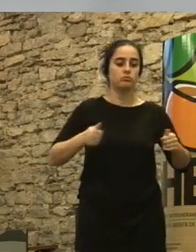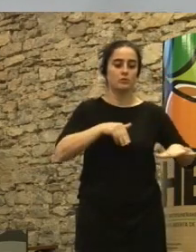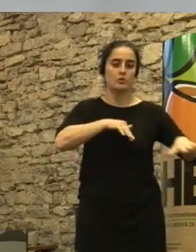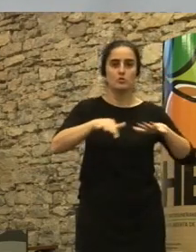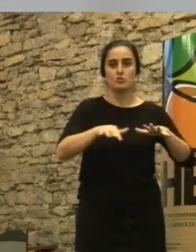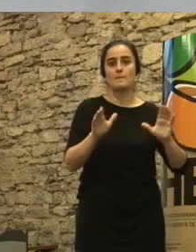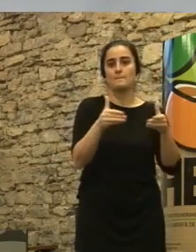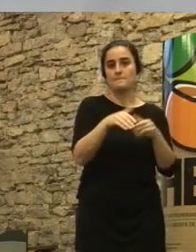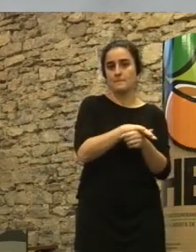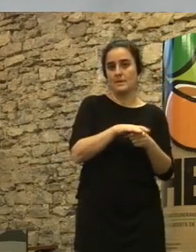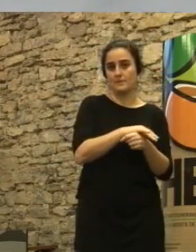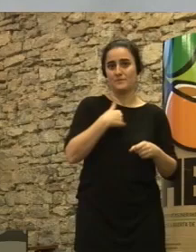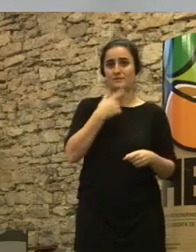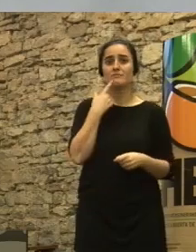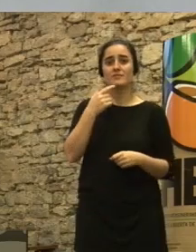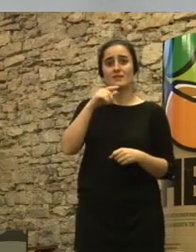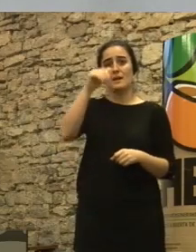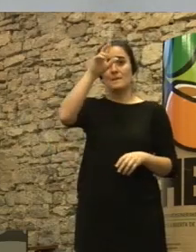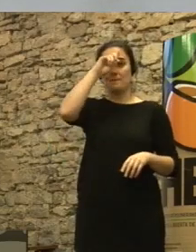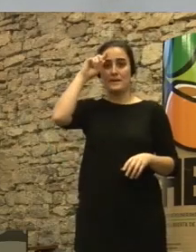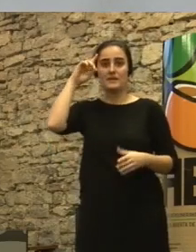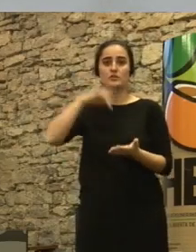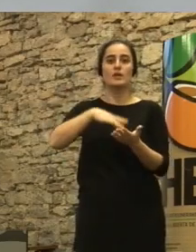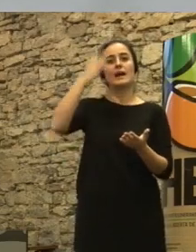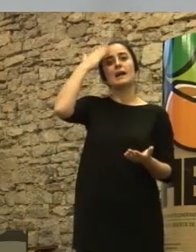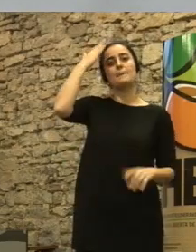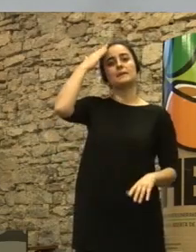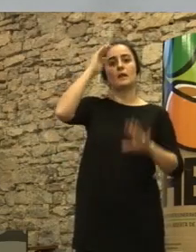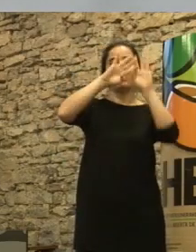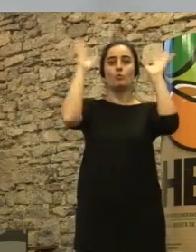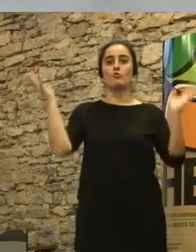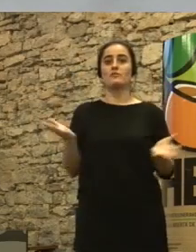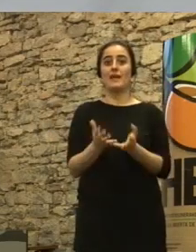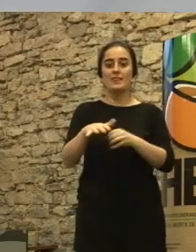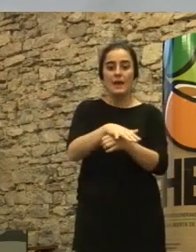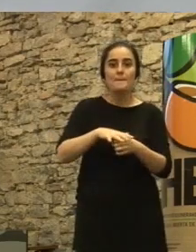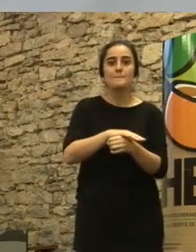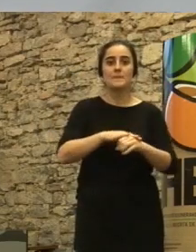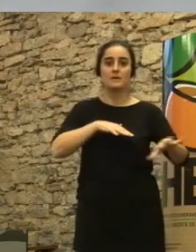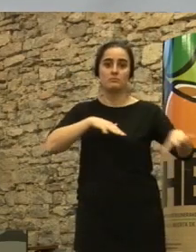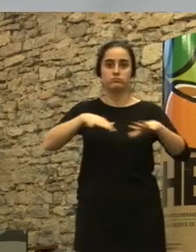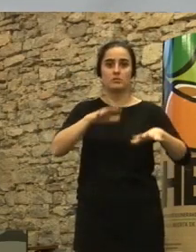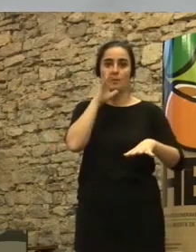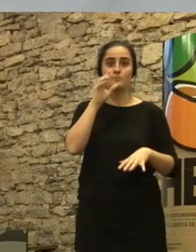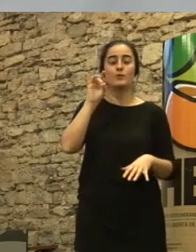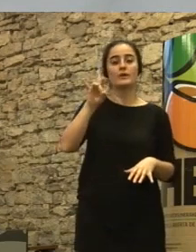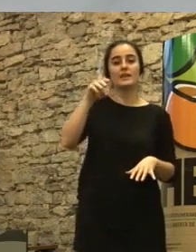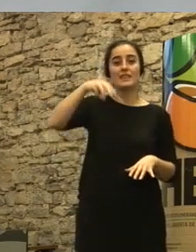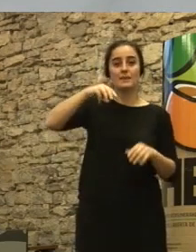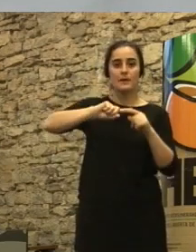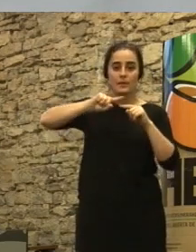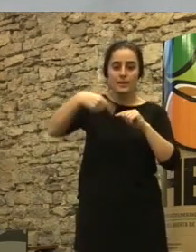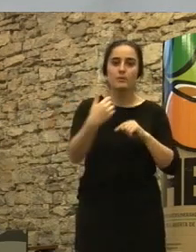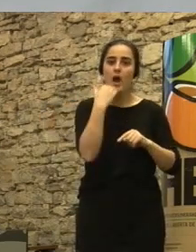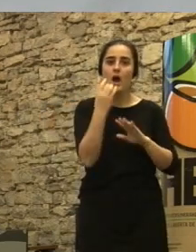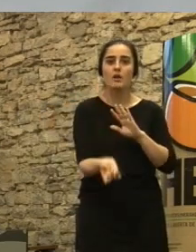Yo siempre digo Madrid, capital mundial de la innovación de barrio, porque después de 15M algo pasó, es decir, el